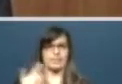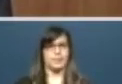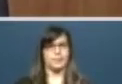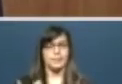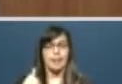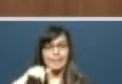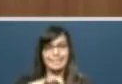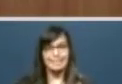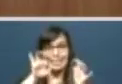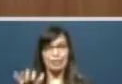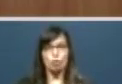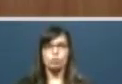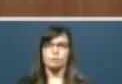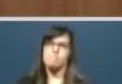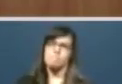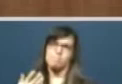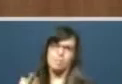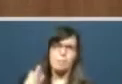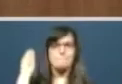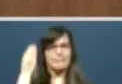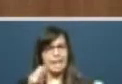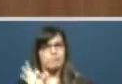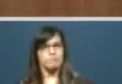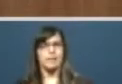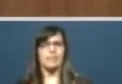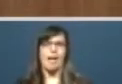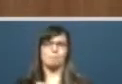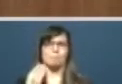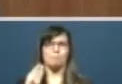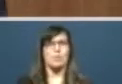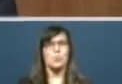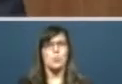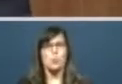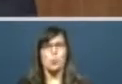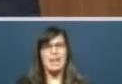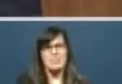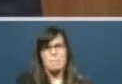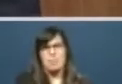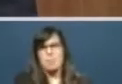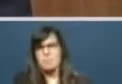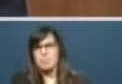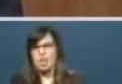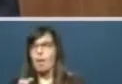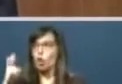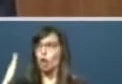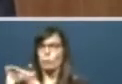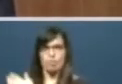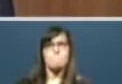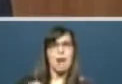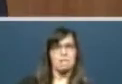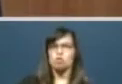caso de castilla y león' hay que valorar es verdad teniendo en cuenta que no ha necesitado endeudarse tanto como otras comunidades